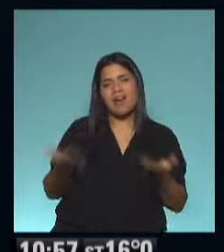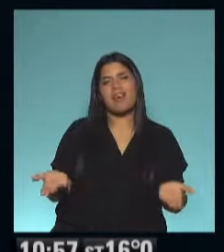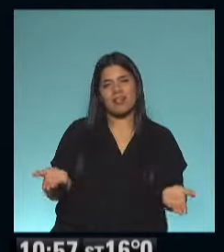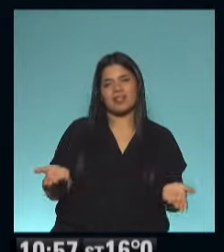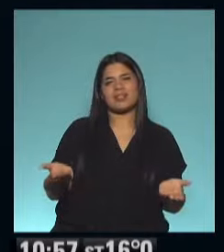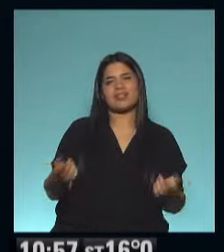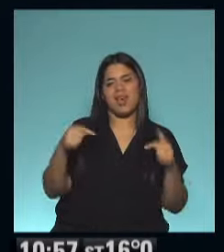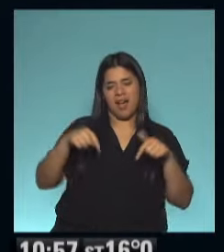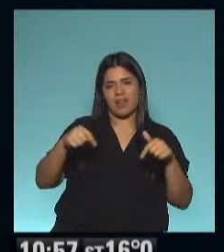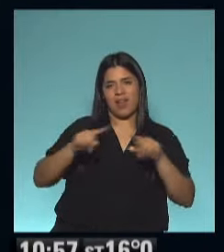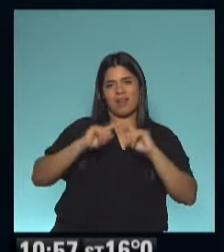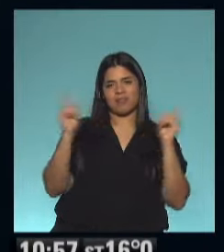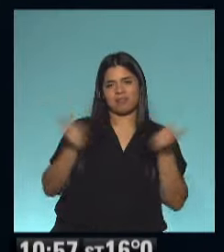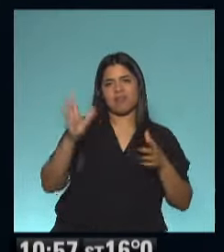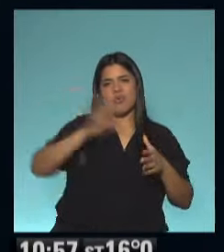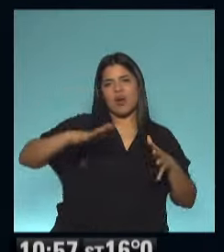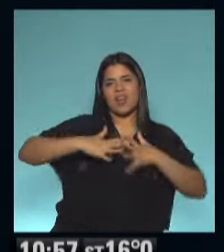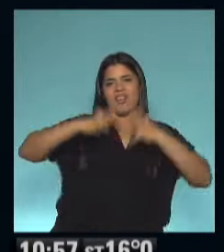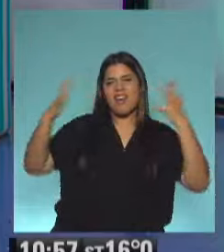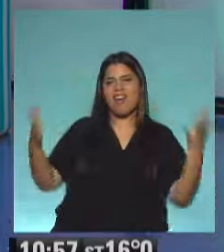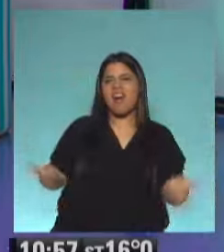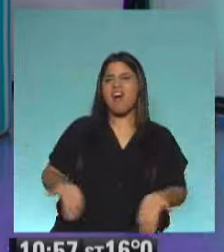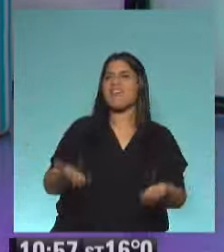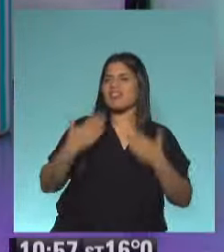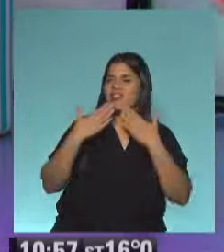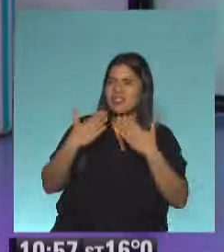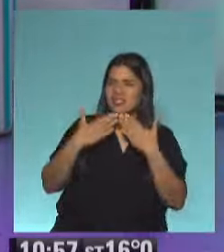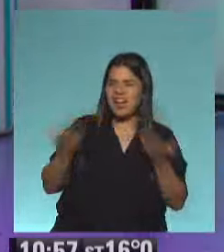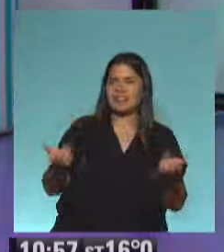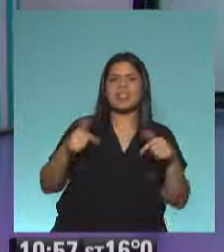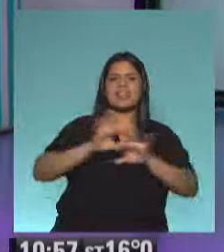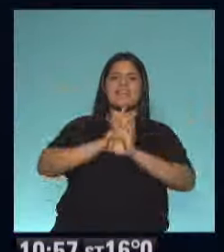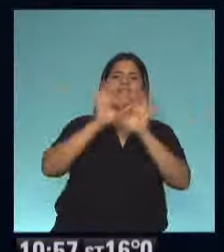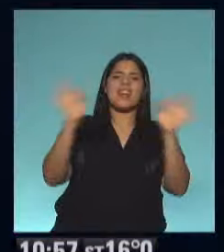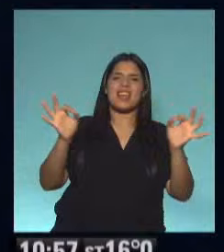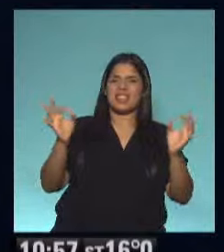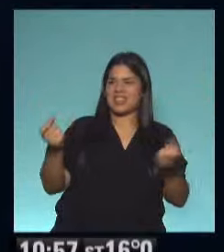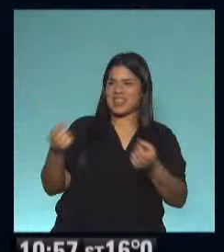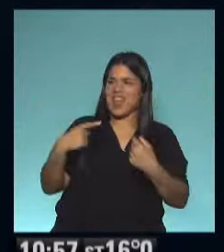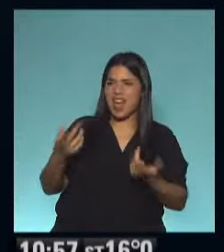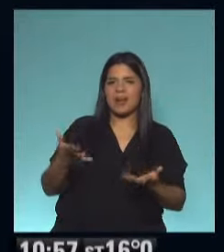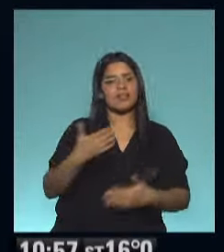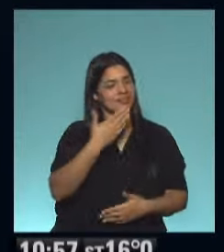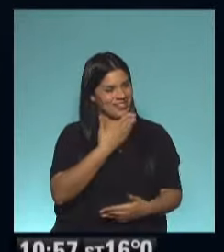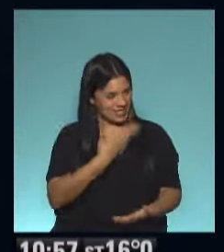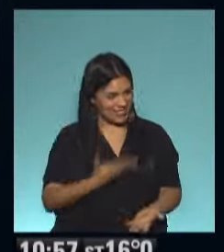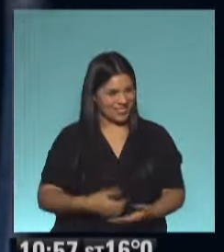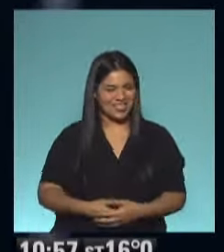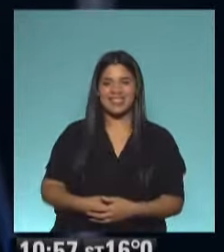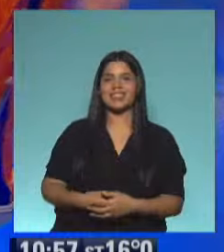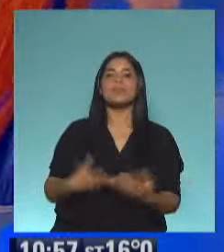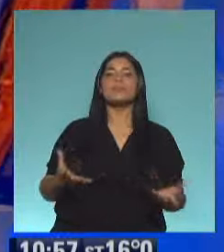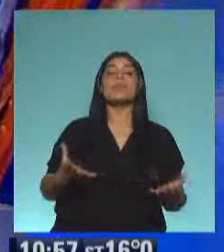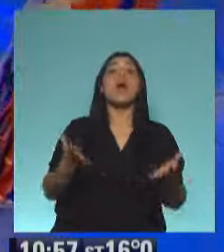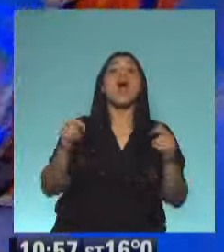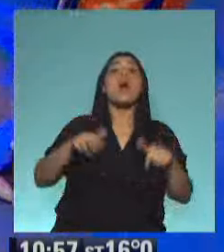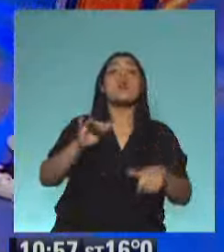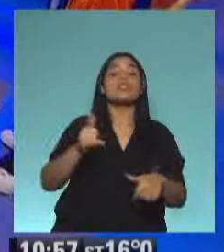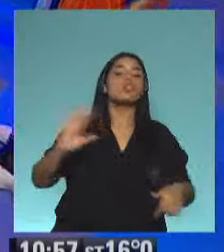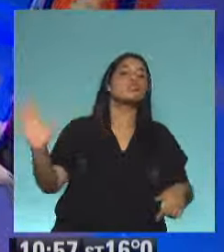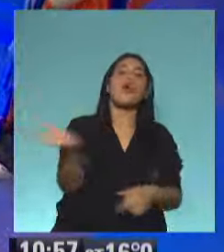del país, al aula de primer grado, compartiendo con nosotros para ser siempre más feliz. Ahí está. Gracias. Y ahora en casa vamos a cantar